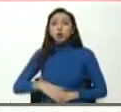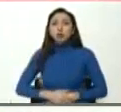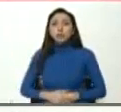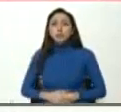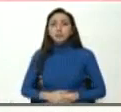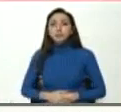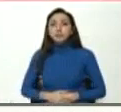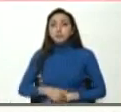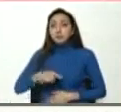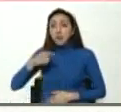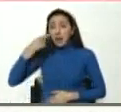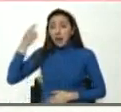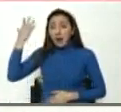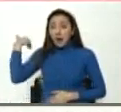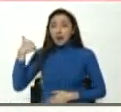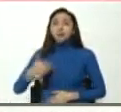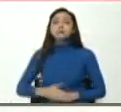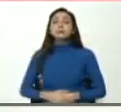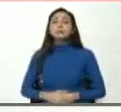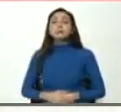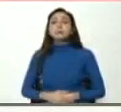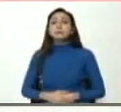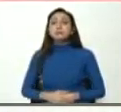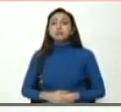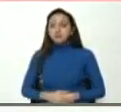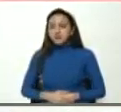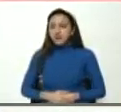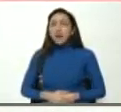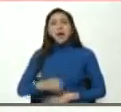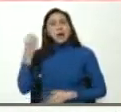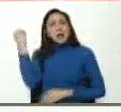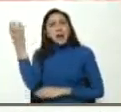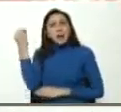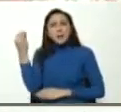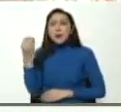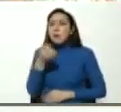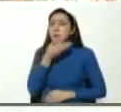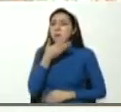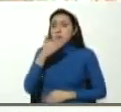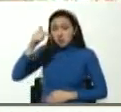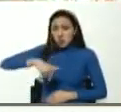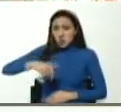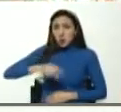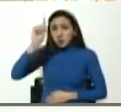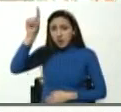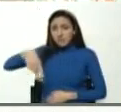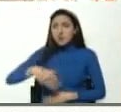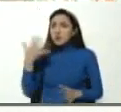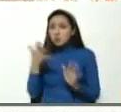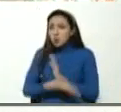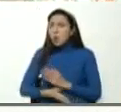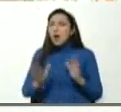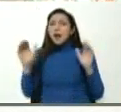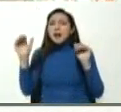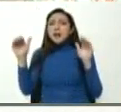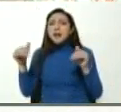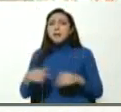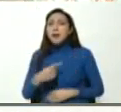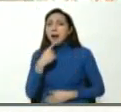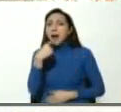ayer vi las palabras hermosas y hoy también despedida que dio